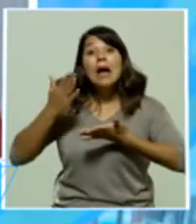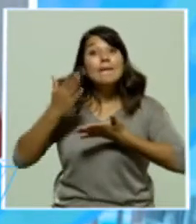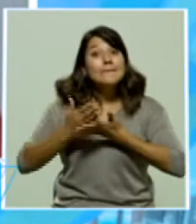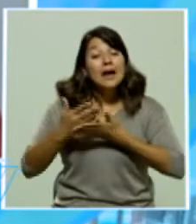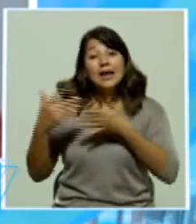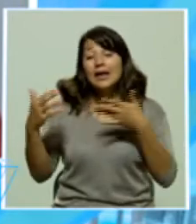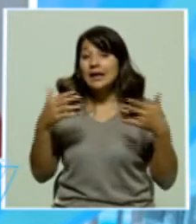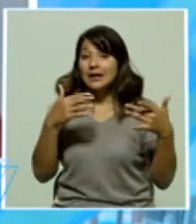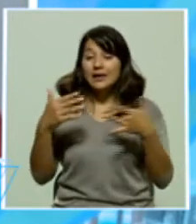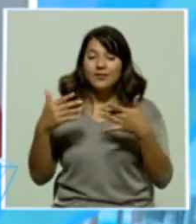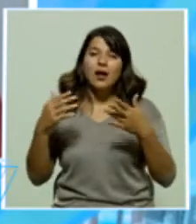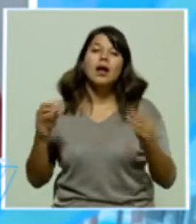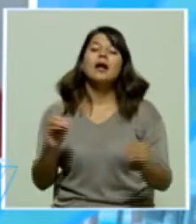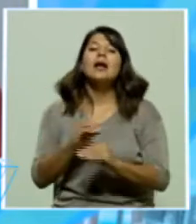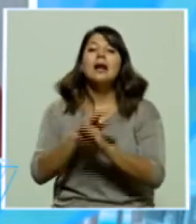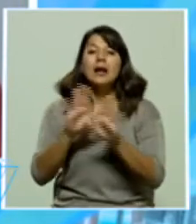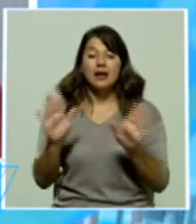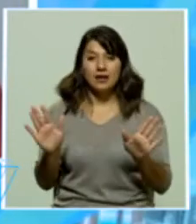Por supuesto,